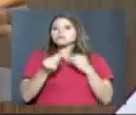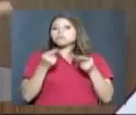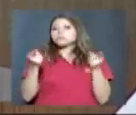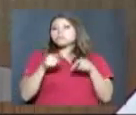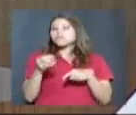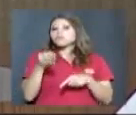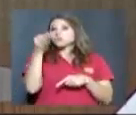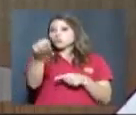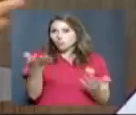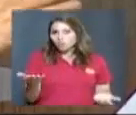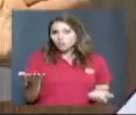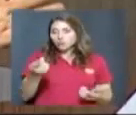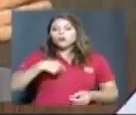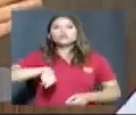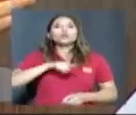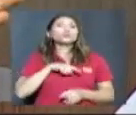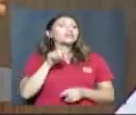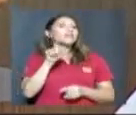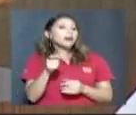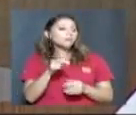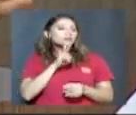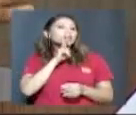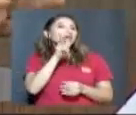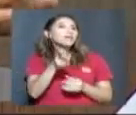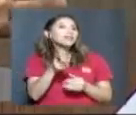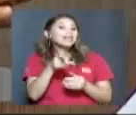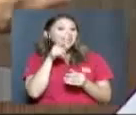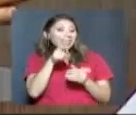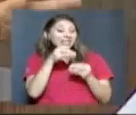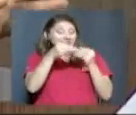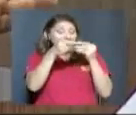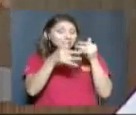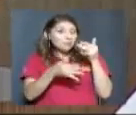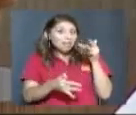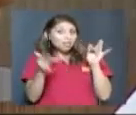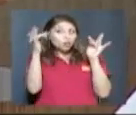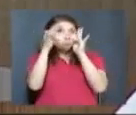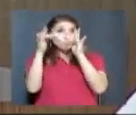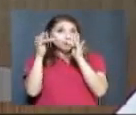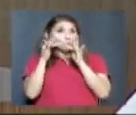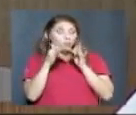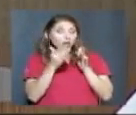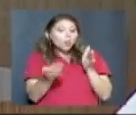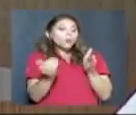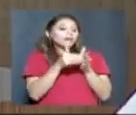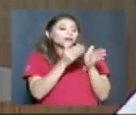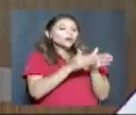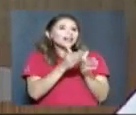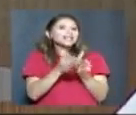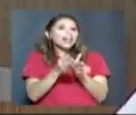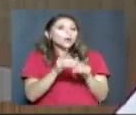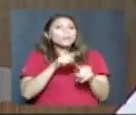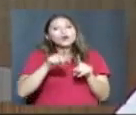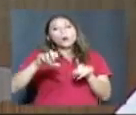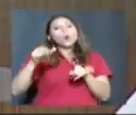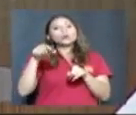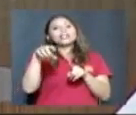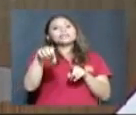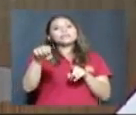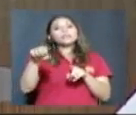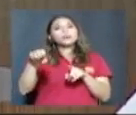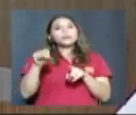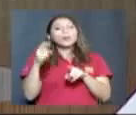realmente reorganizar este espectro y dejar esas reservas para lo que pase en el futuro. Y lo otro es que yo creo que hay una cantidad enorme